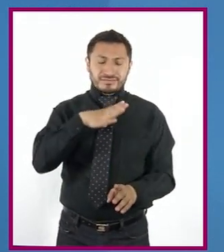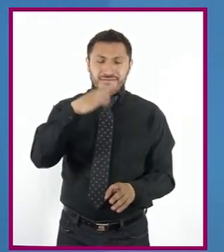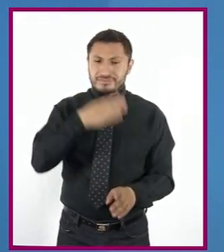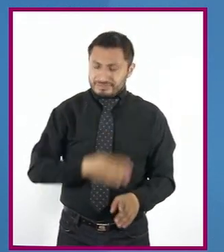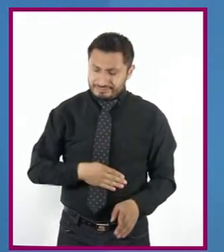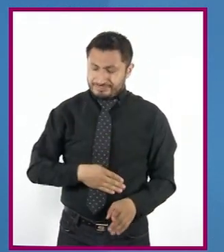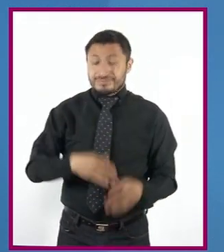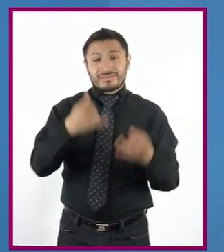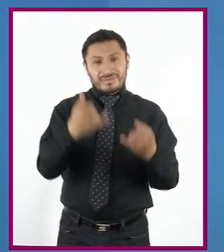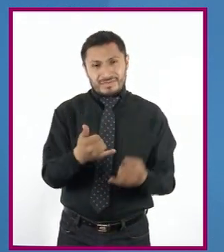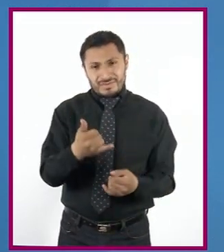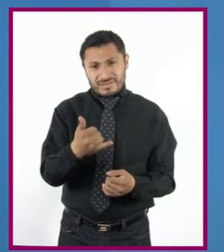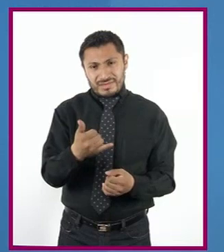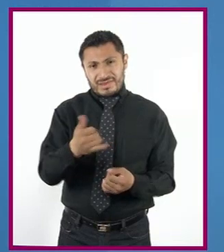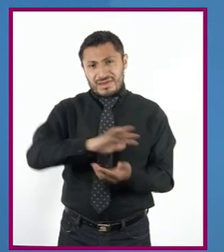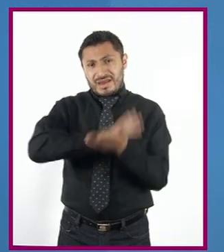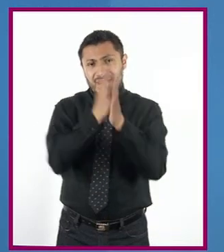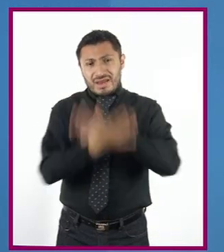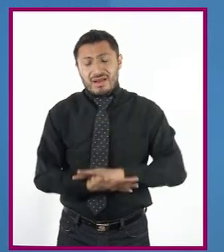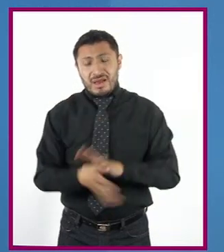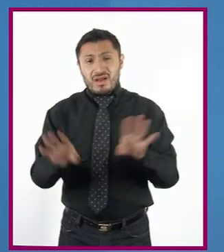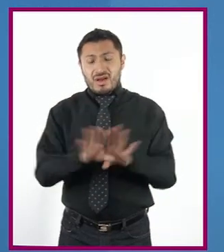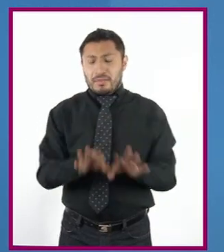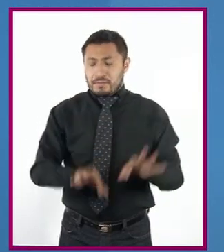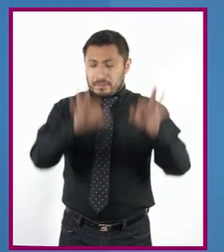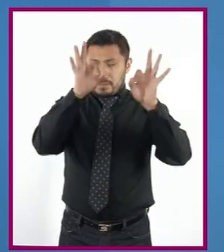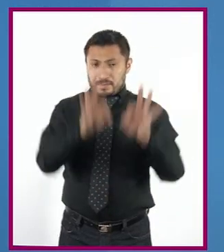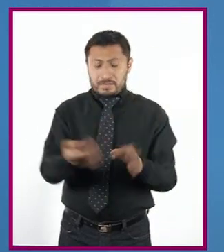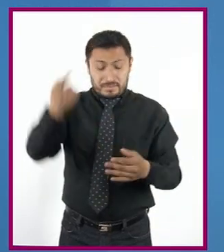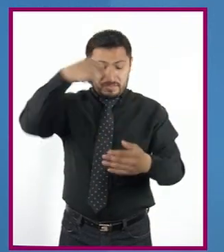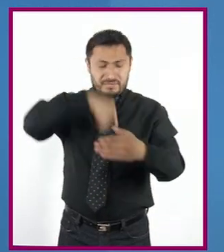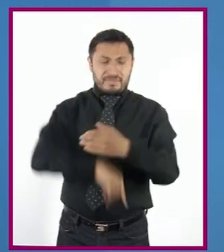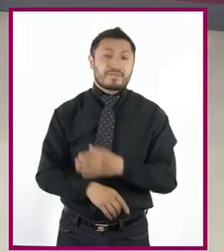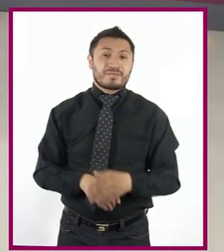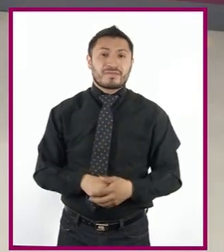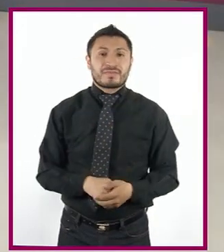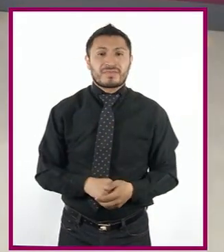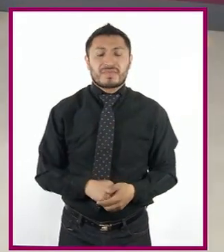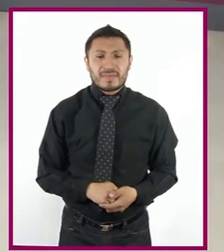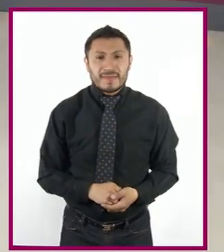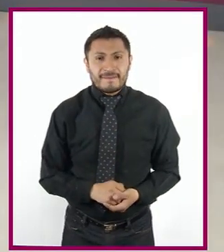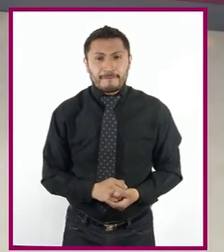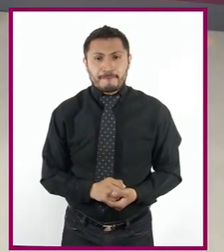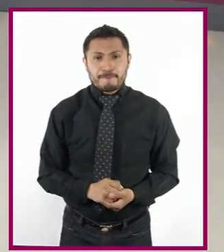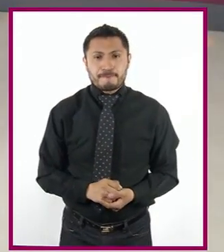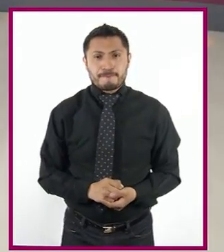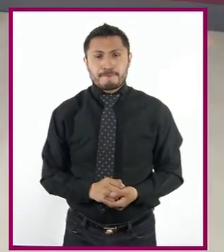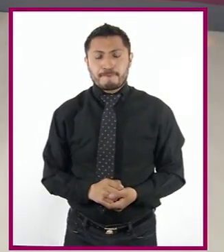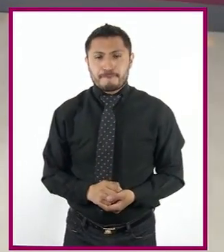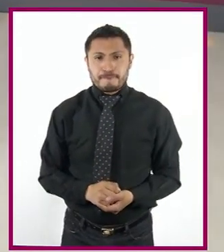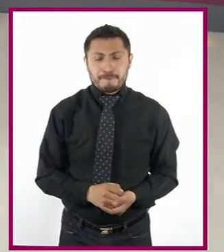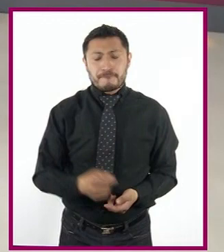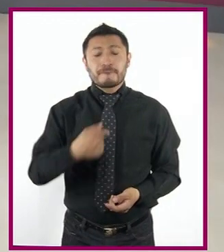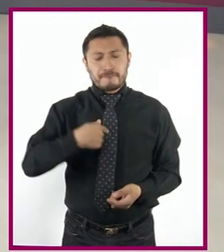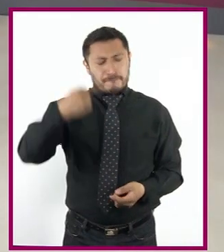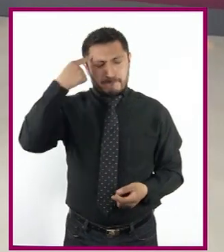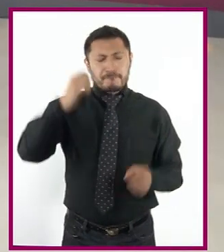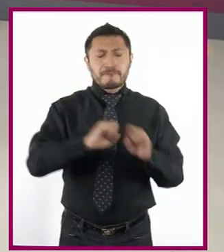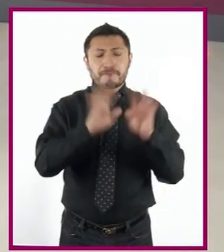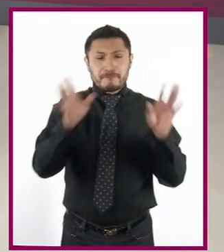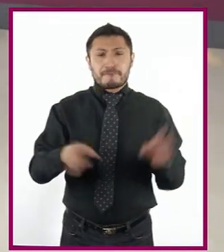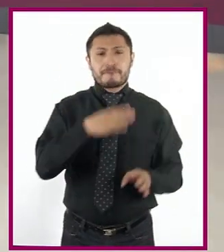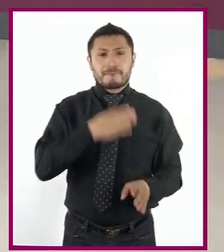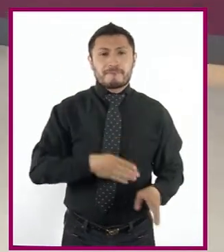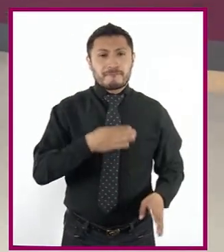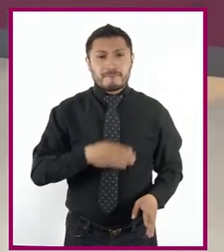justicia y convertirla en un eje rector de nuestra conducta. Me queda claro que la justicia